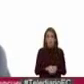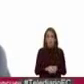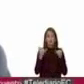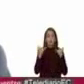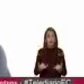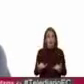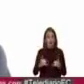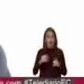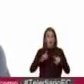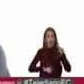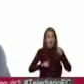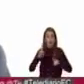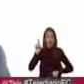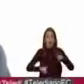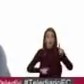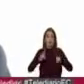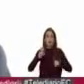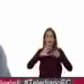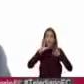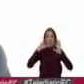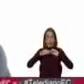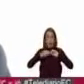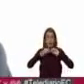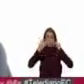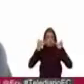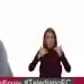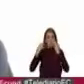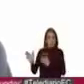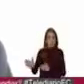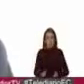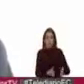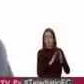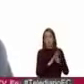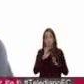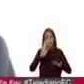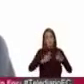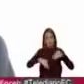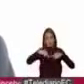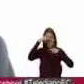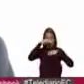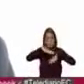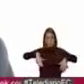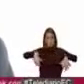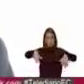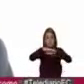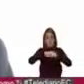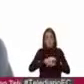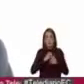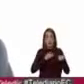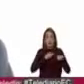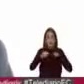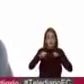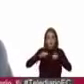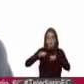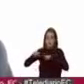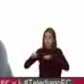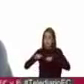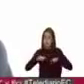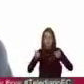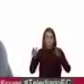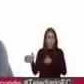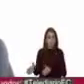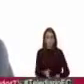que se suma un ajuste muy fuerte que se está haciendo en el sector privado, me parece inaudito que los trabajadores del sector público